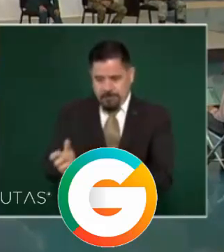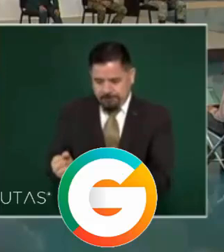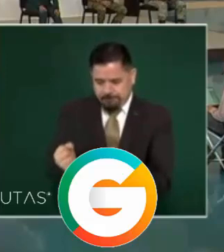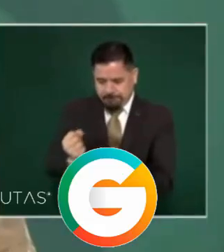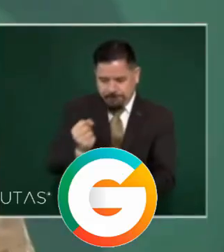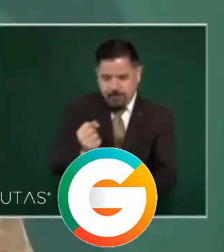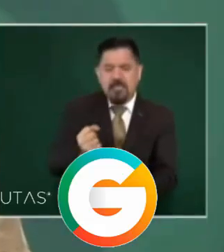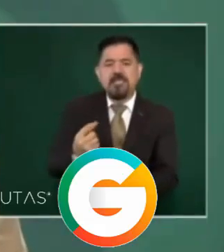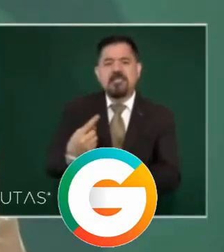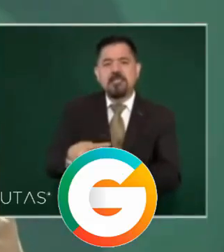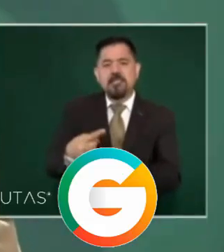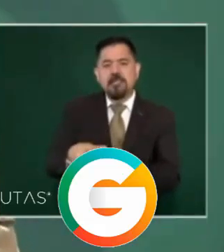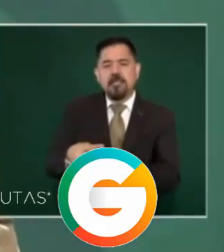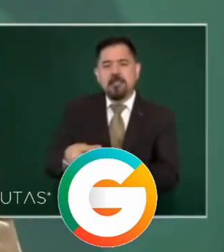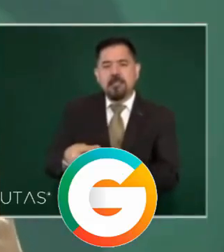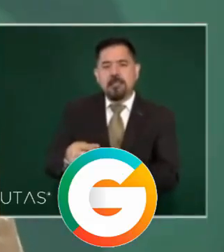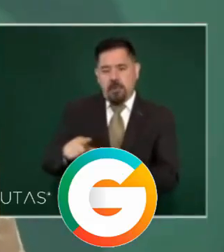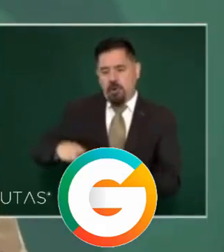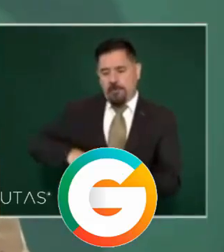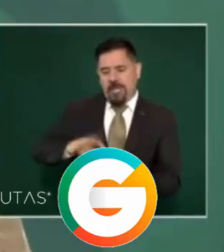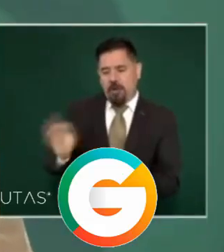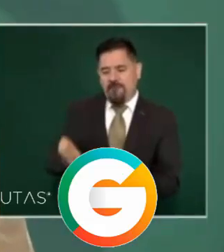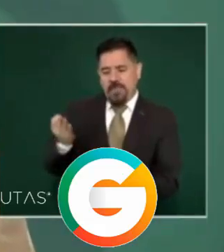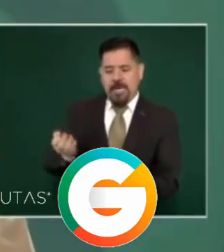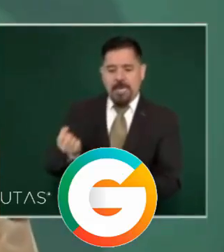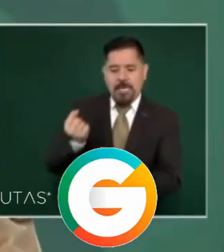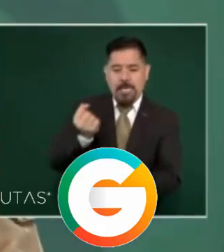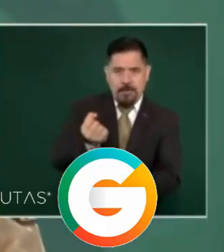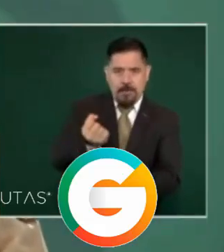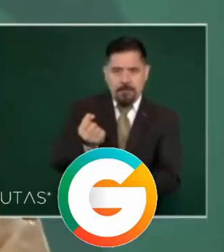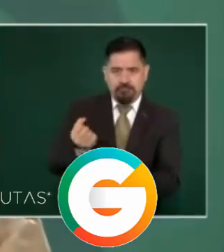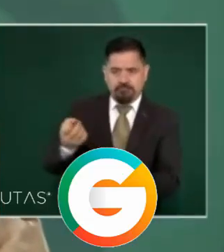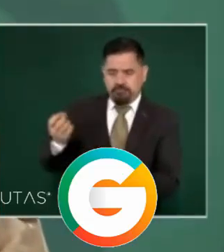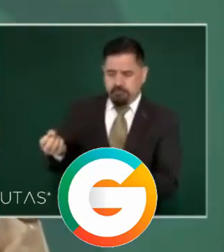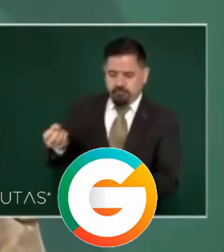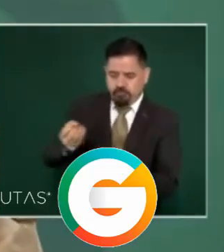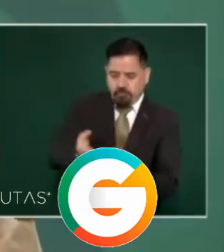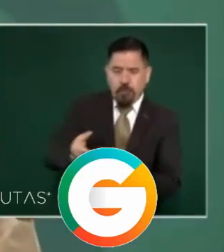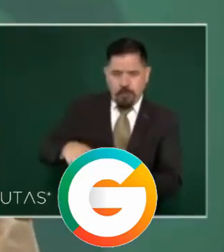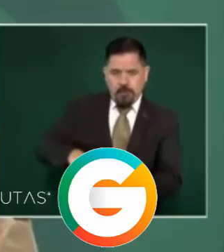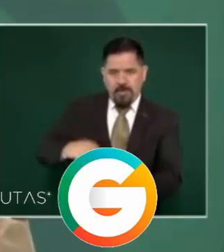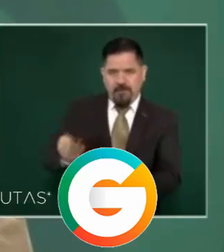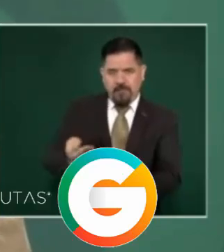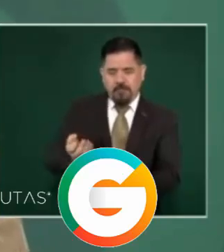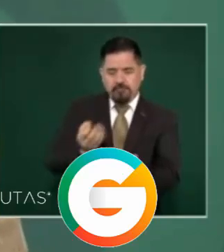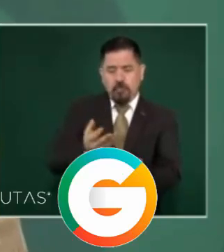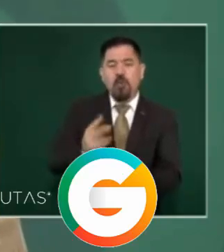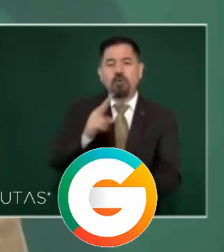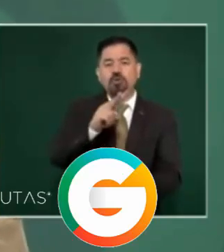por parte del gobierno federal, o se aporta por el gobierno federal,